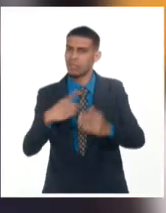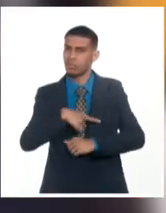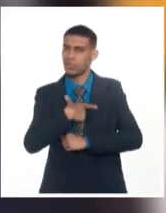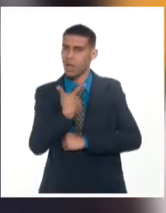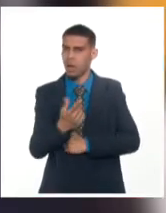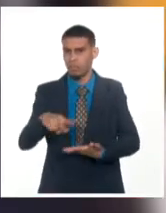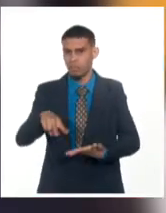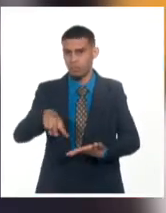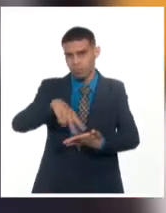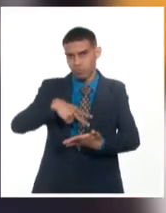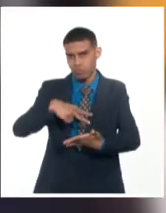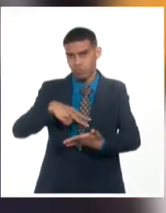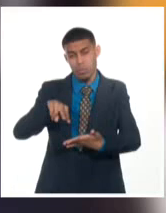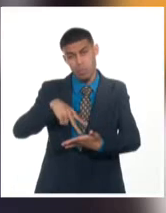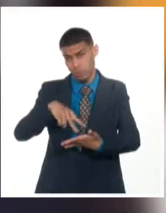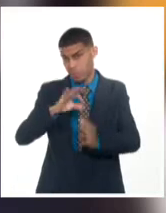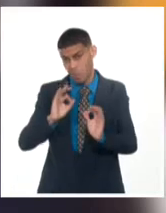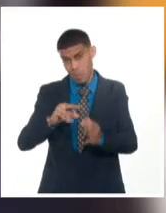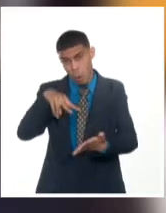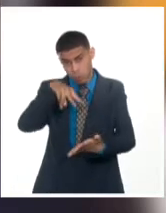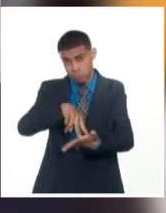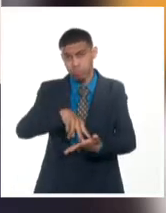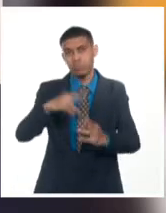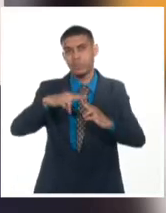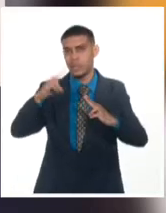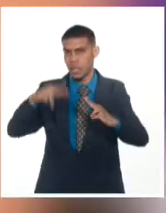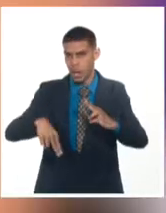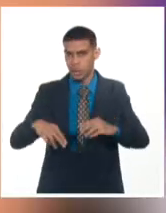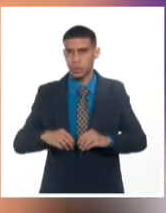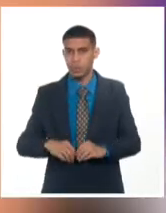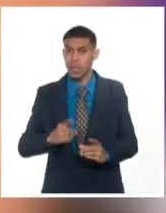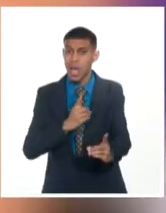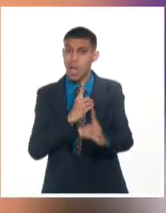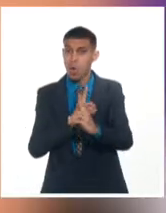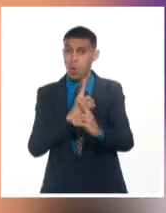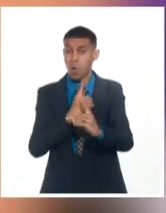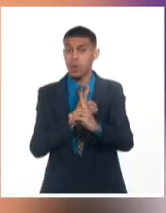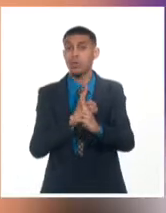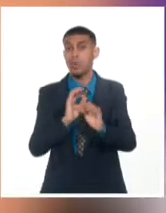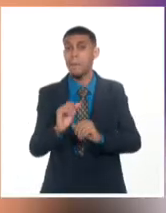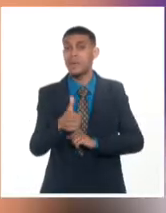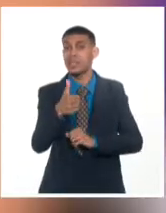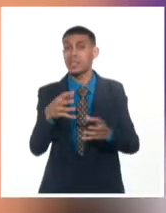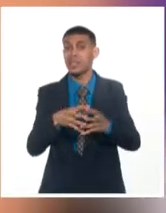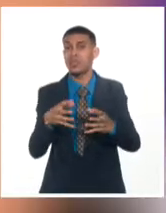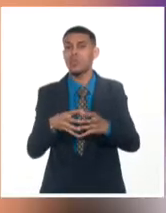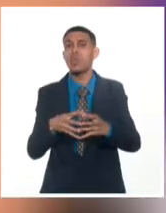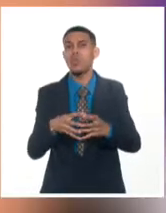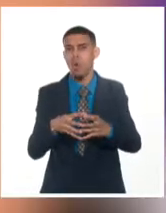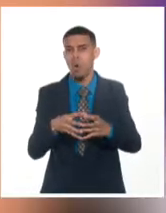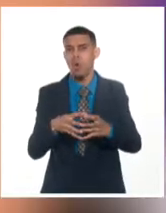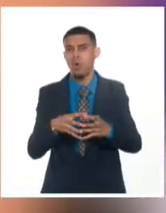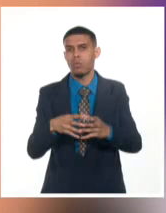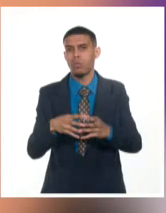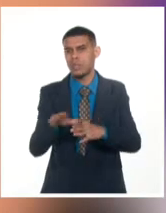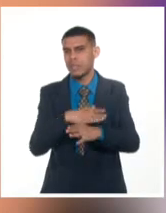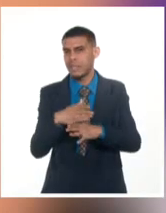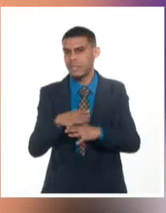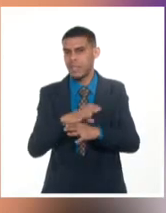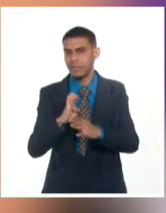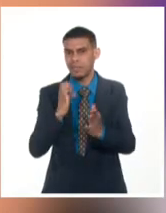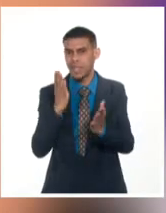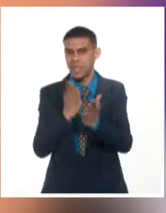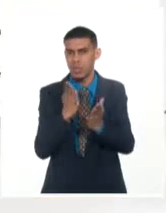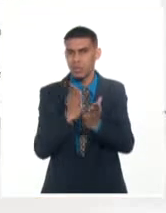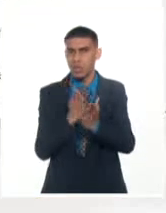la comunicación. Al revelar la sorpresa del encuentro, el presidente del grupo ESUSA, conglomerado de educación más importante en